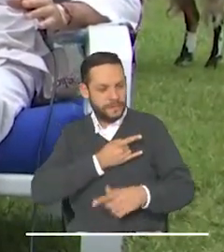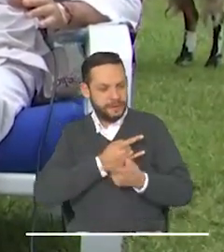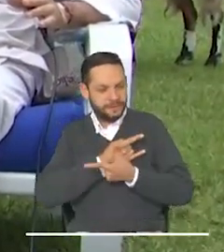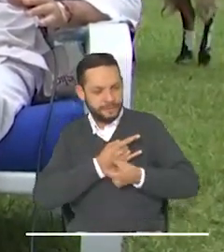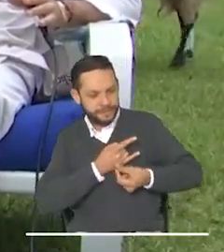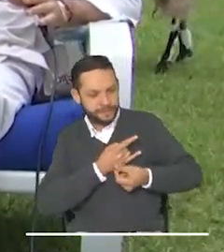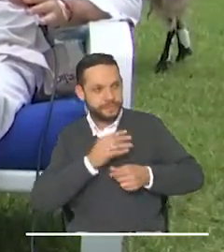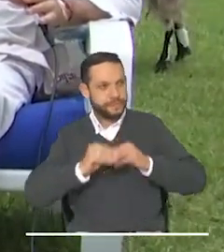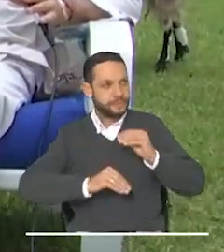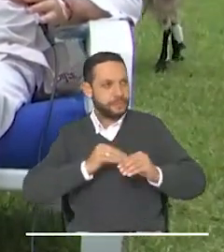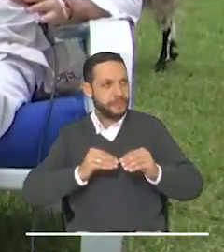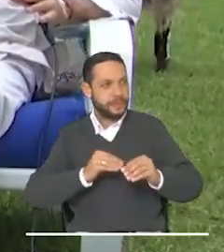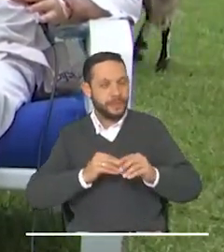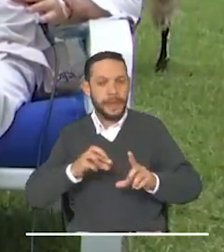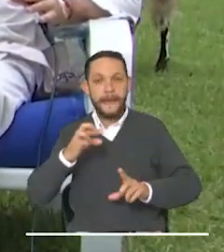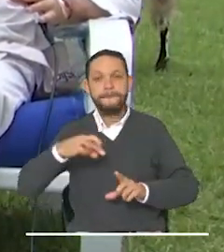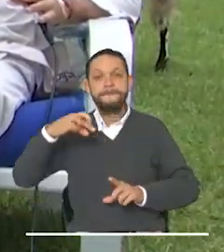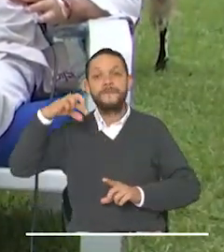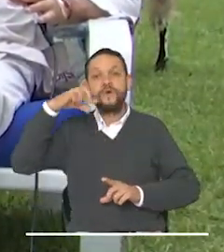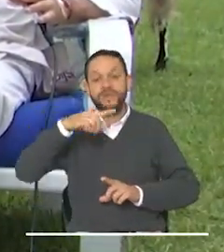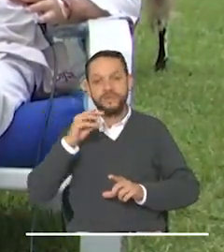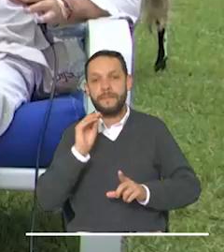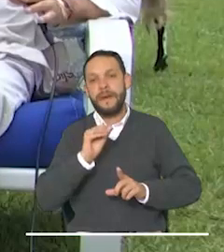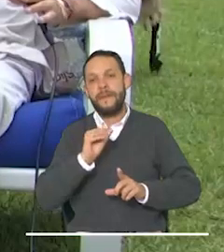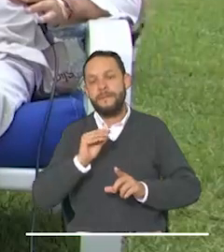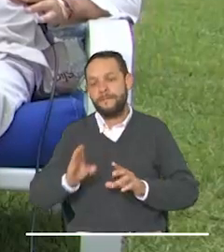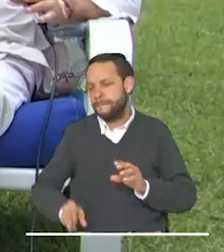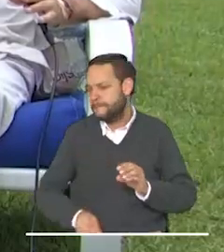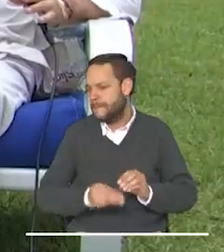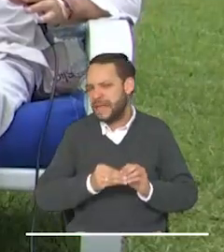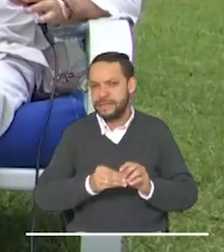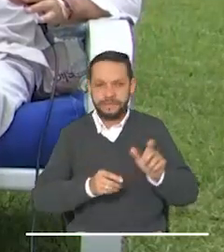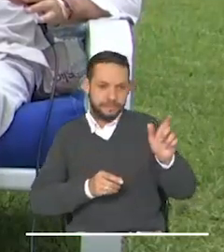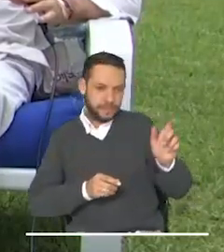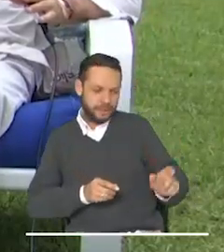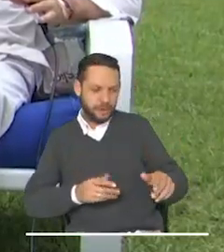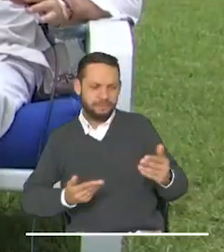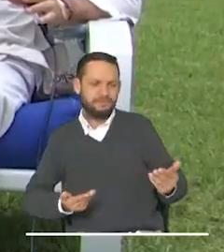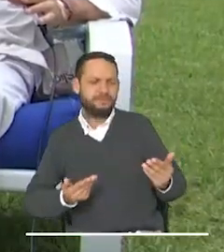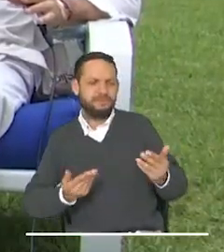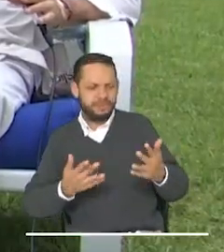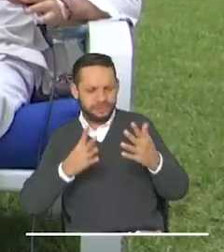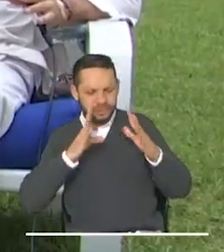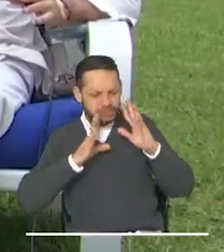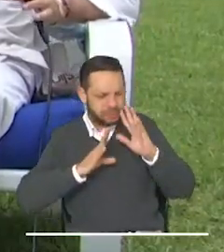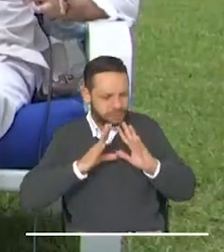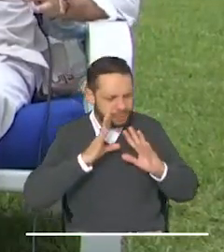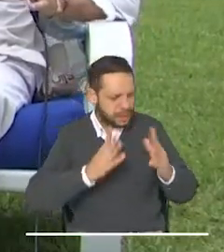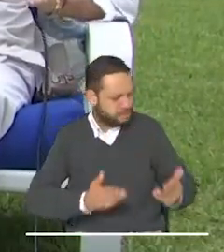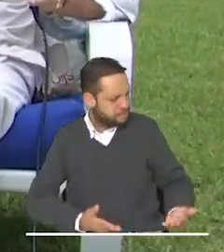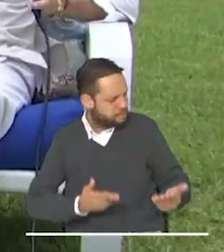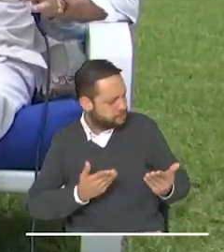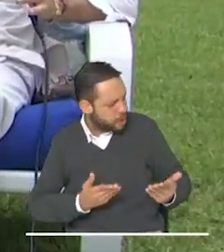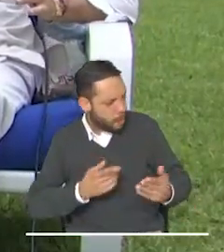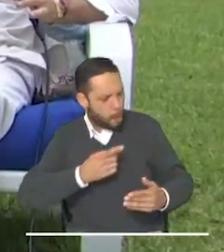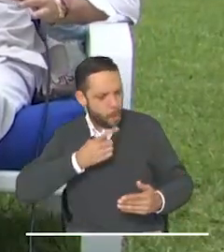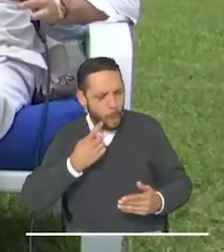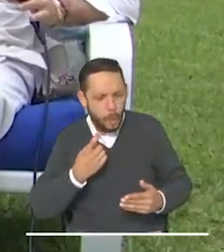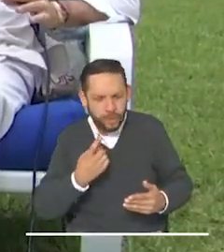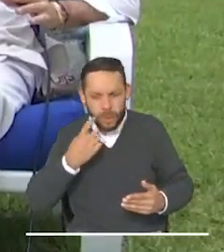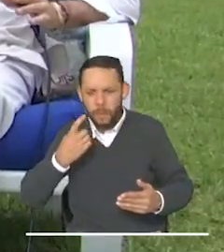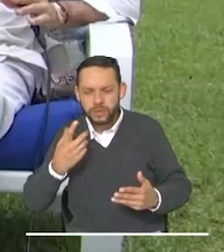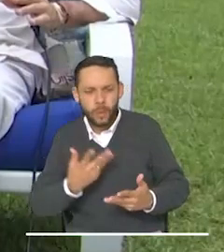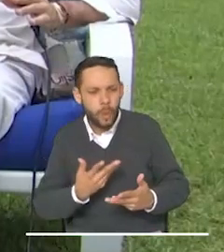en prei posgrado Pero además es una persona supremamente Buscadora de